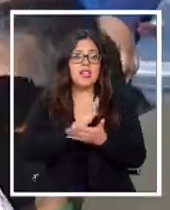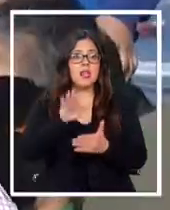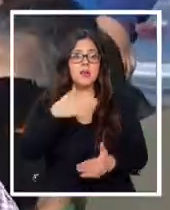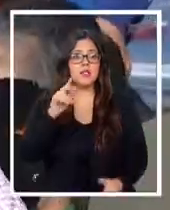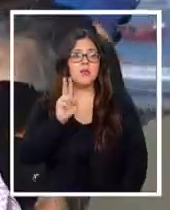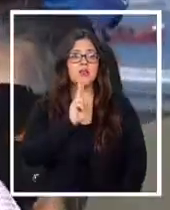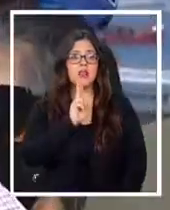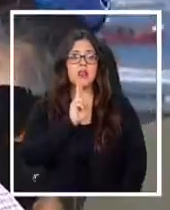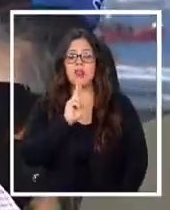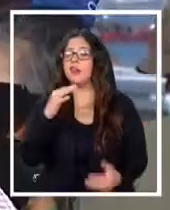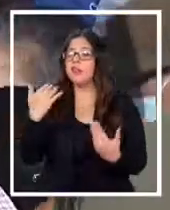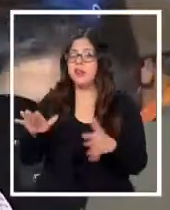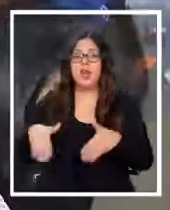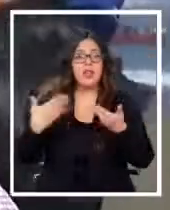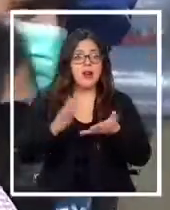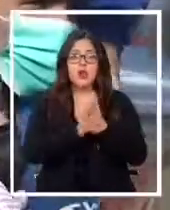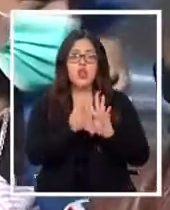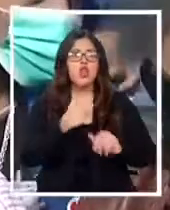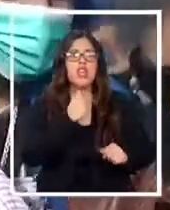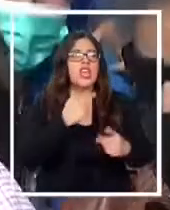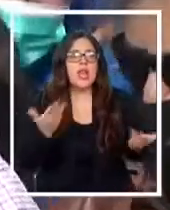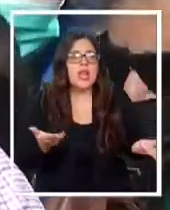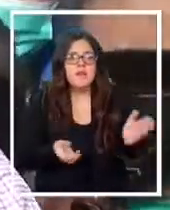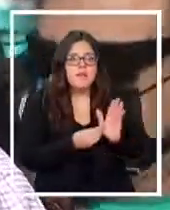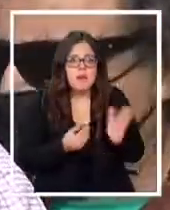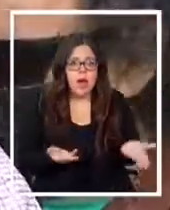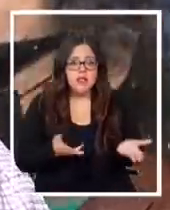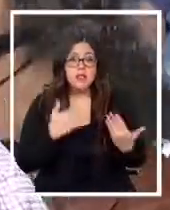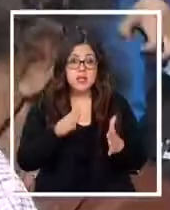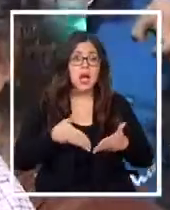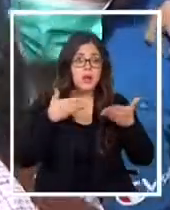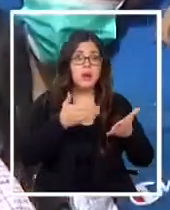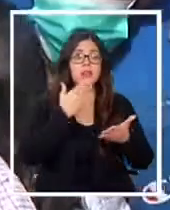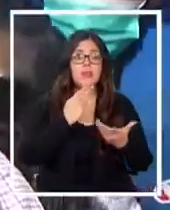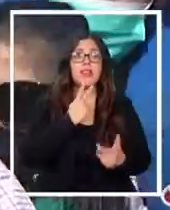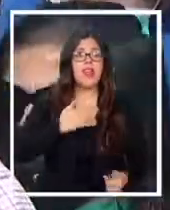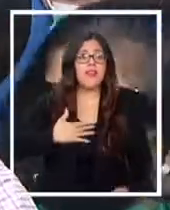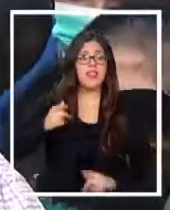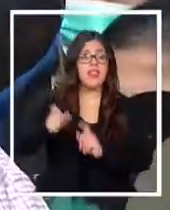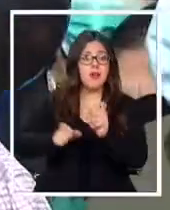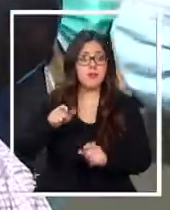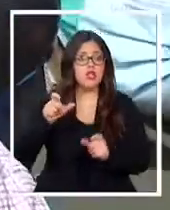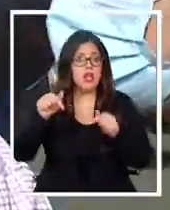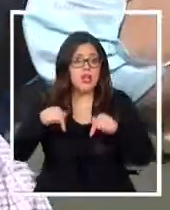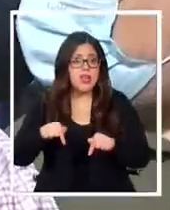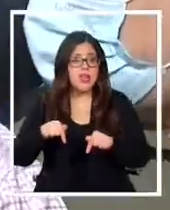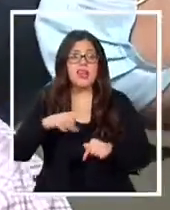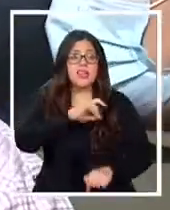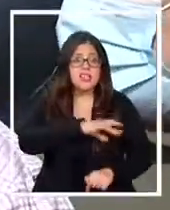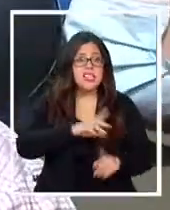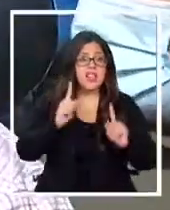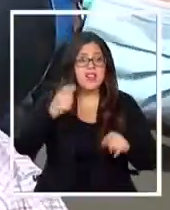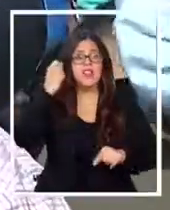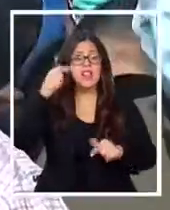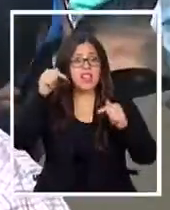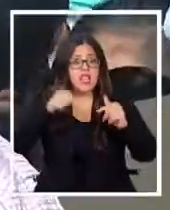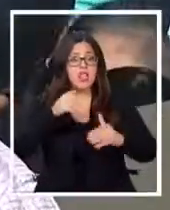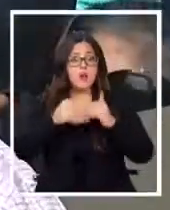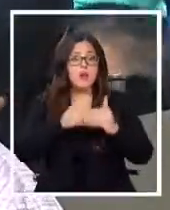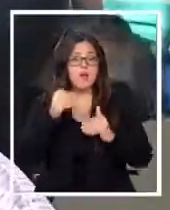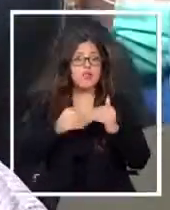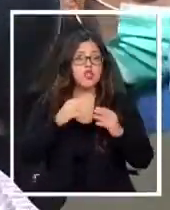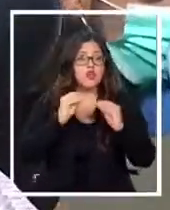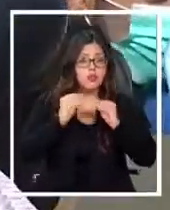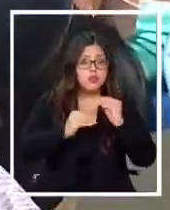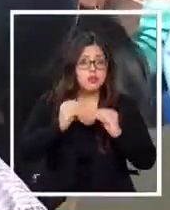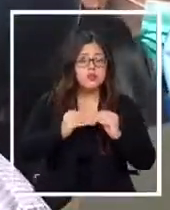viernes. Ya entregamos todo. ¿Qué más quieren que entreguemos? Hemos entregado inclusive hasta la vida de nuestra gente. Hoy día Chile tiene que entender que estos procesos productivos